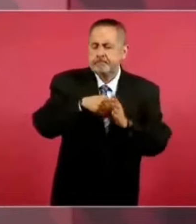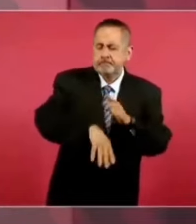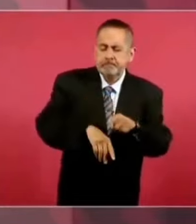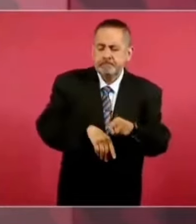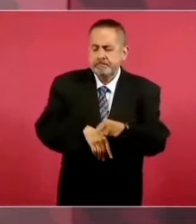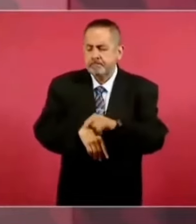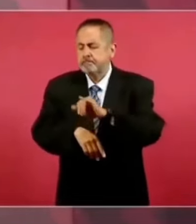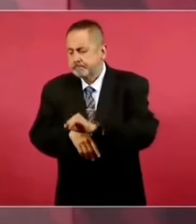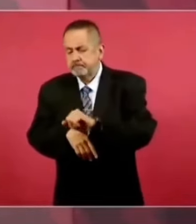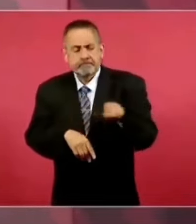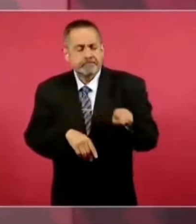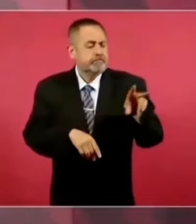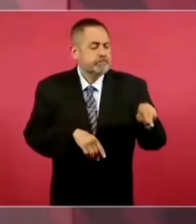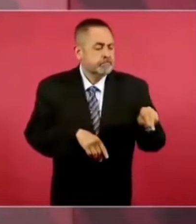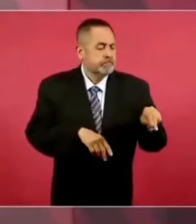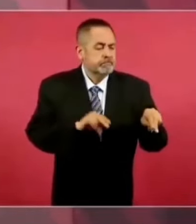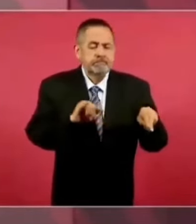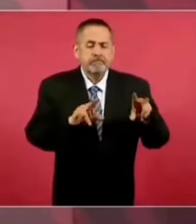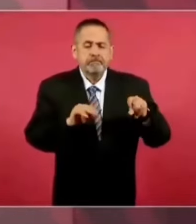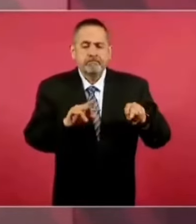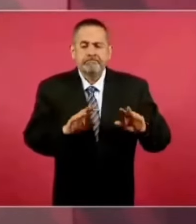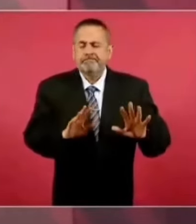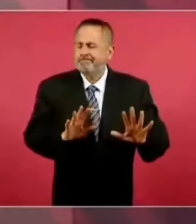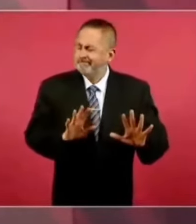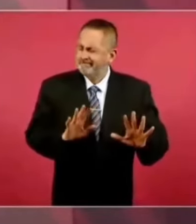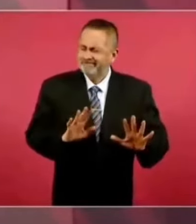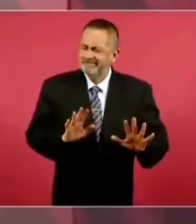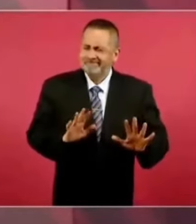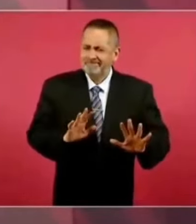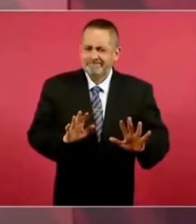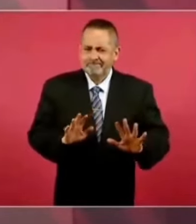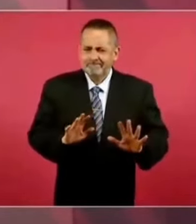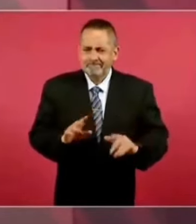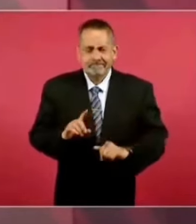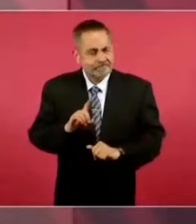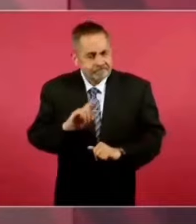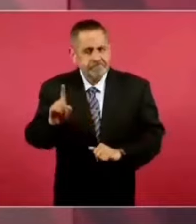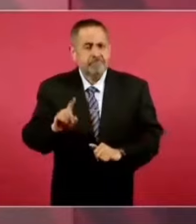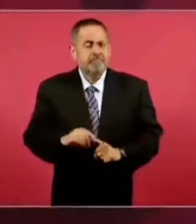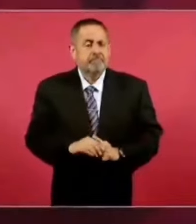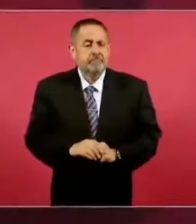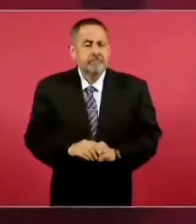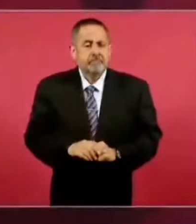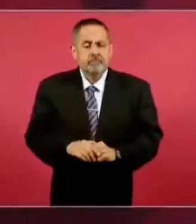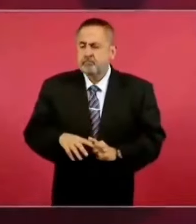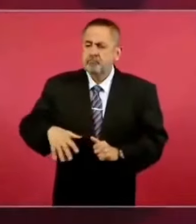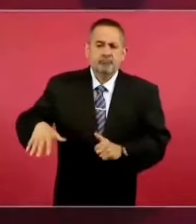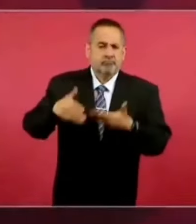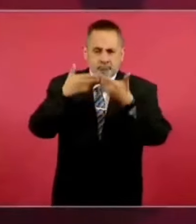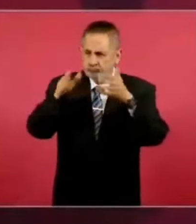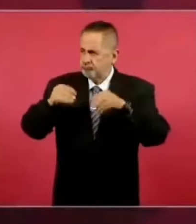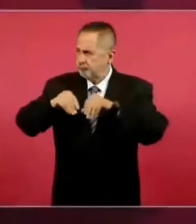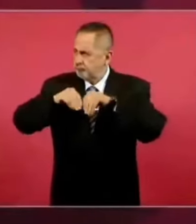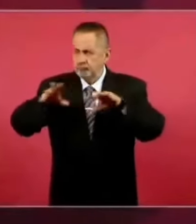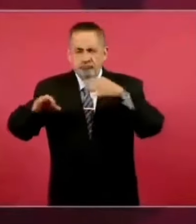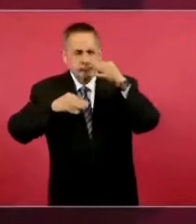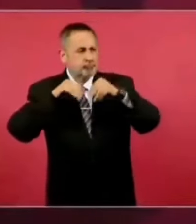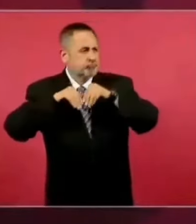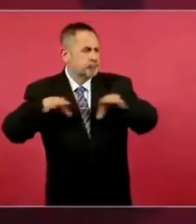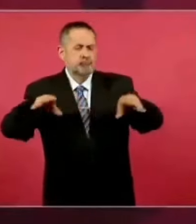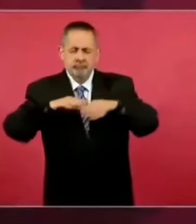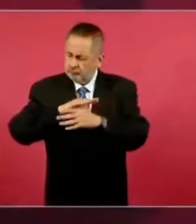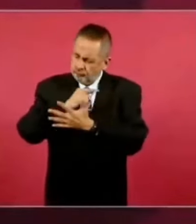Sino que la vida pública sea cada vez más pública y que